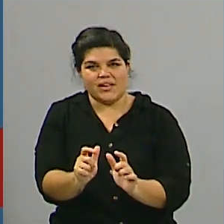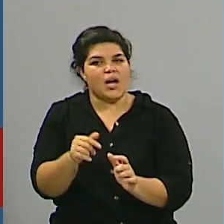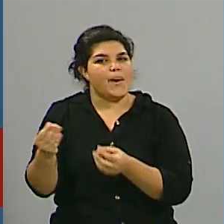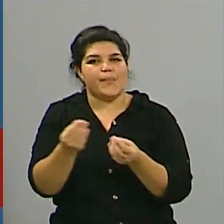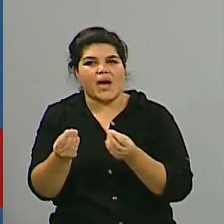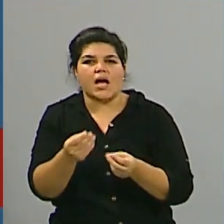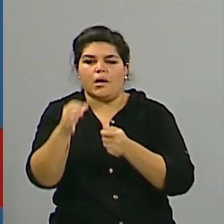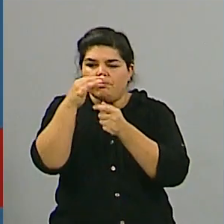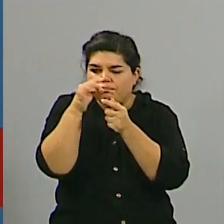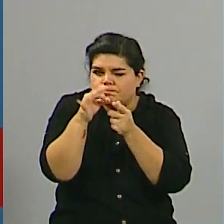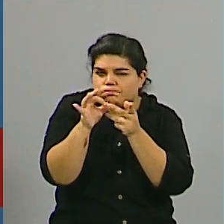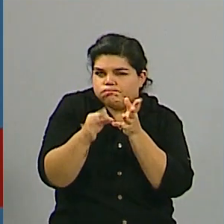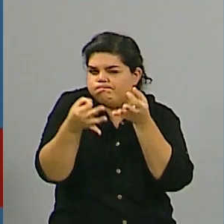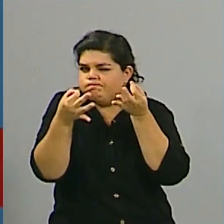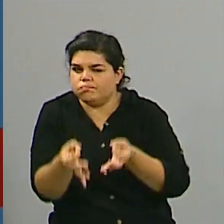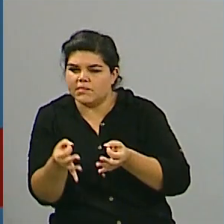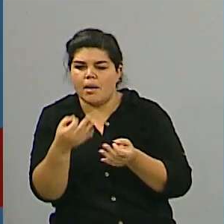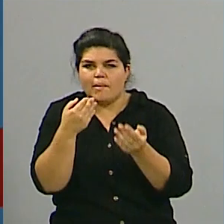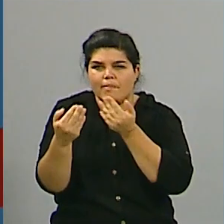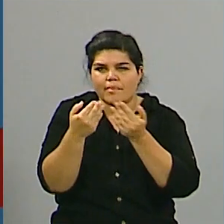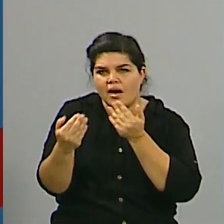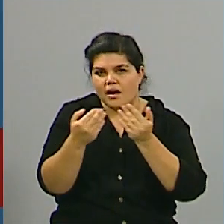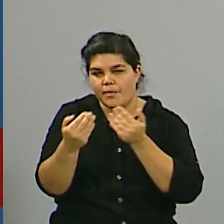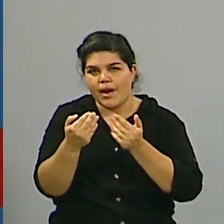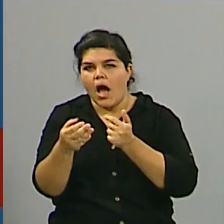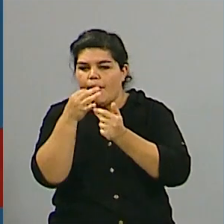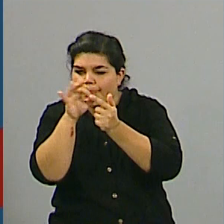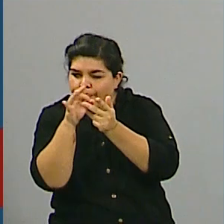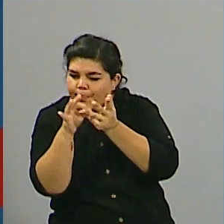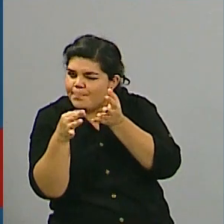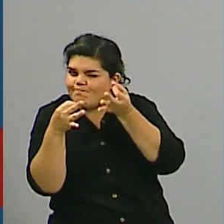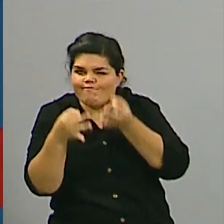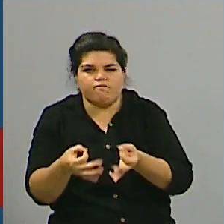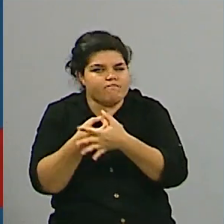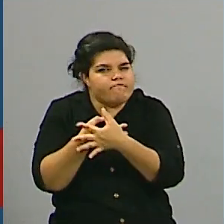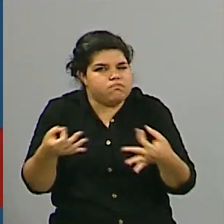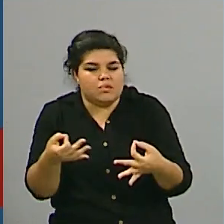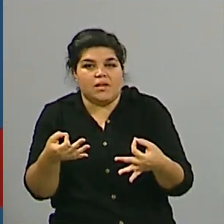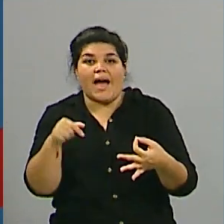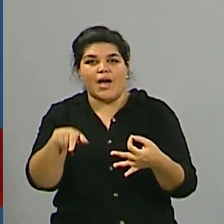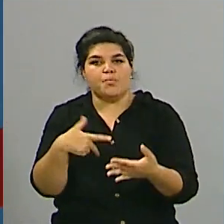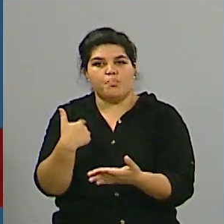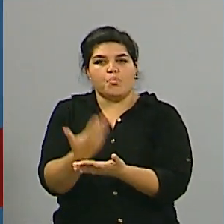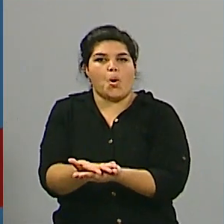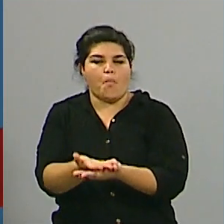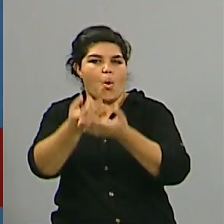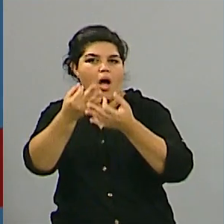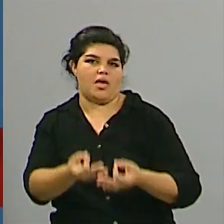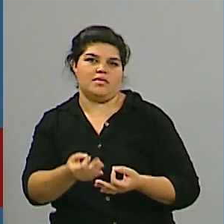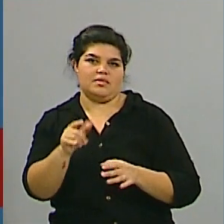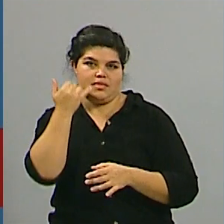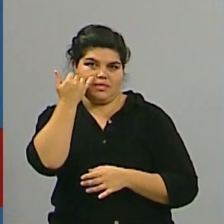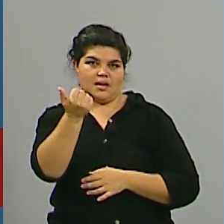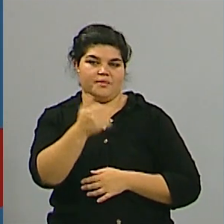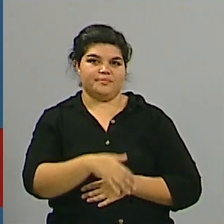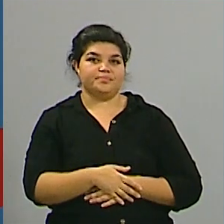para afinar un poco ahí los detalles también. Y bueno, y finalmente me imagino que saldrá una propuesta ya definitiva, ¿no? Bueno,